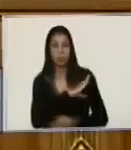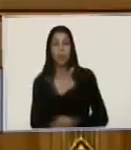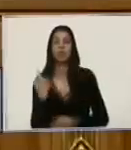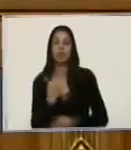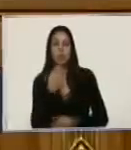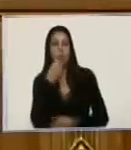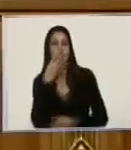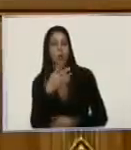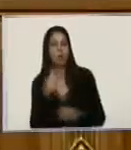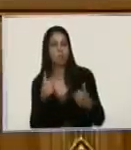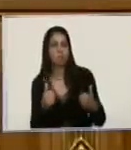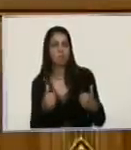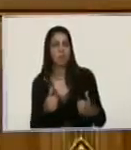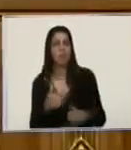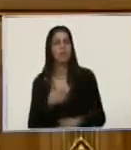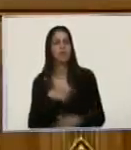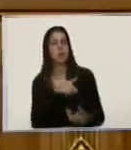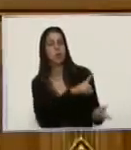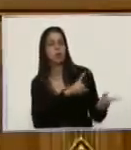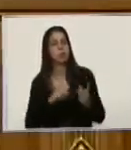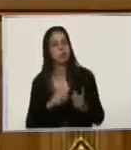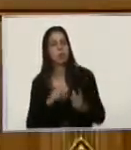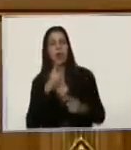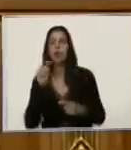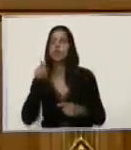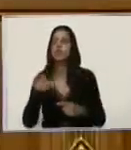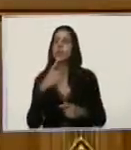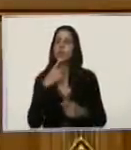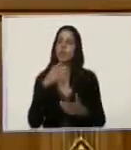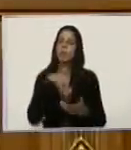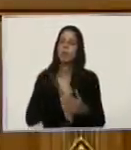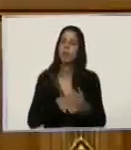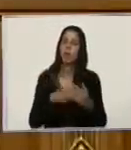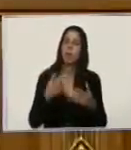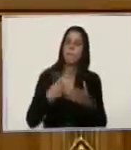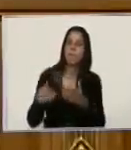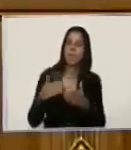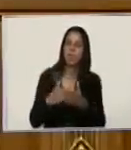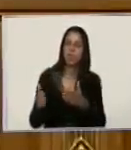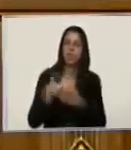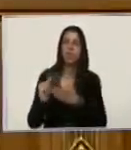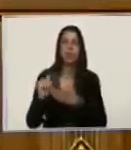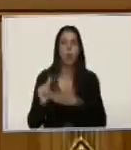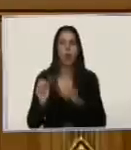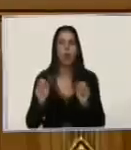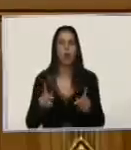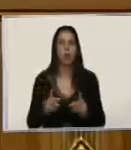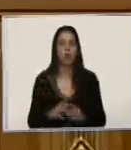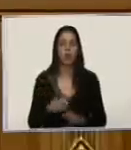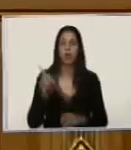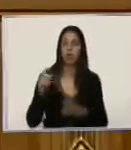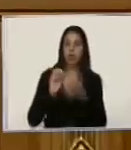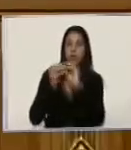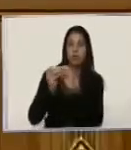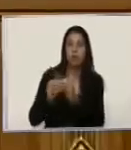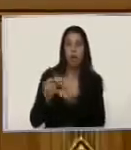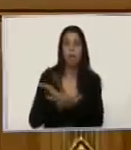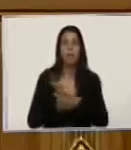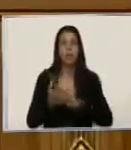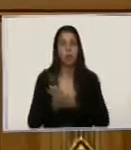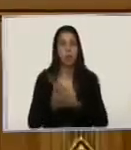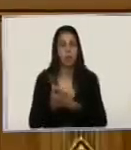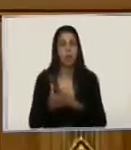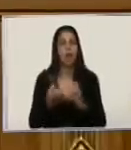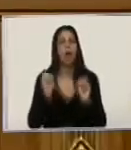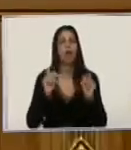bien. Yo te voy a cobrar una regalía por lo que tú colocas, y son unos cuantos miles de millones de dólares, y tú solucionas tu problema de